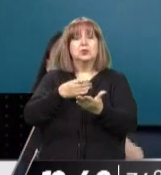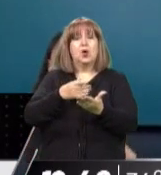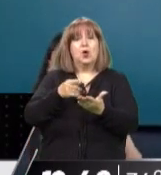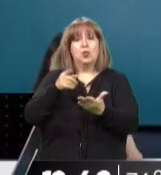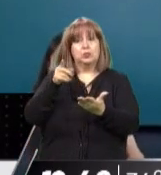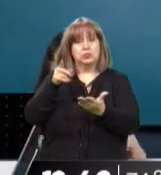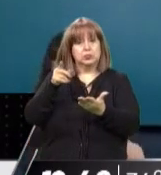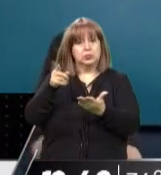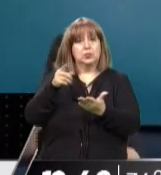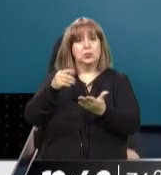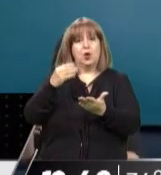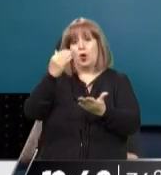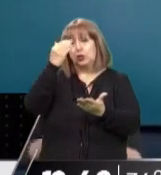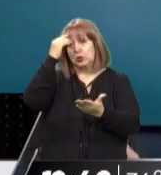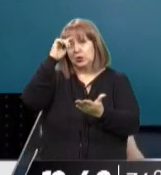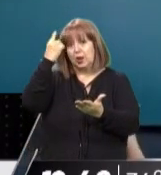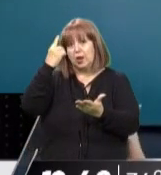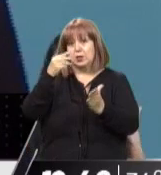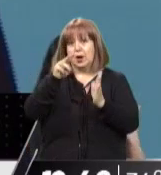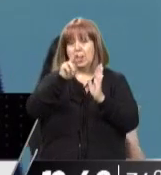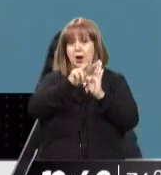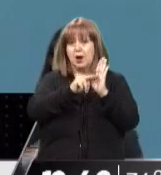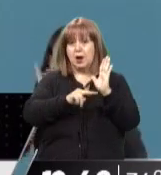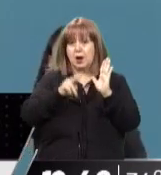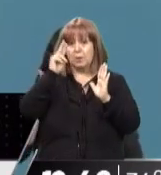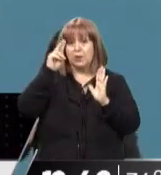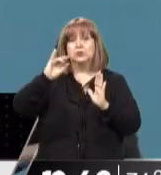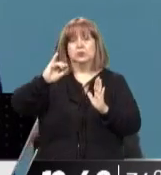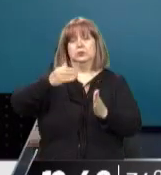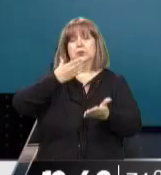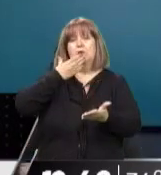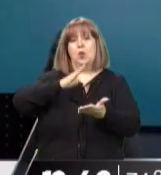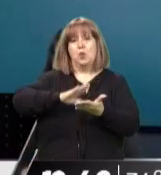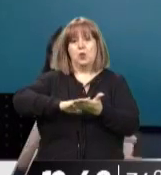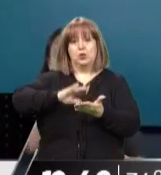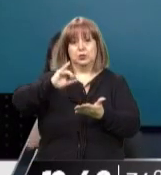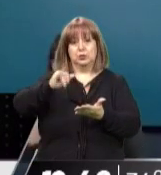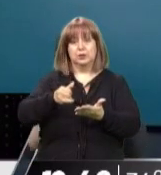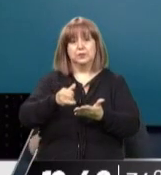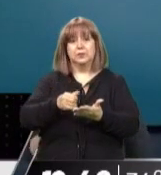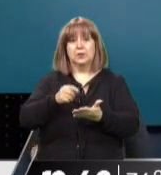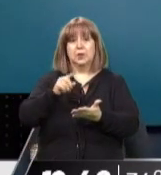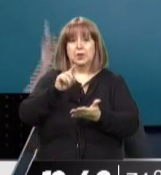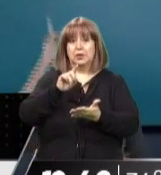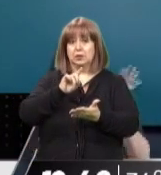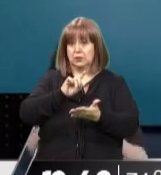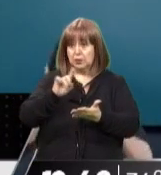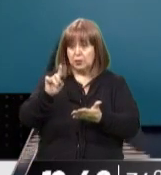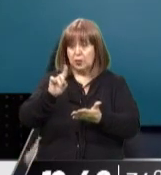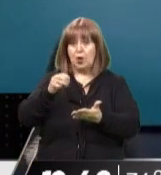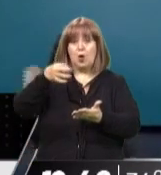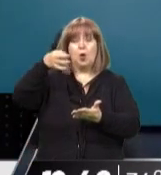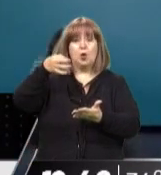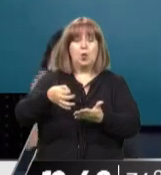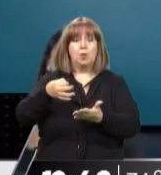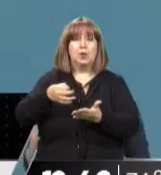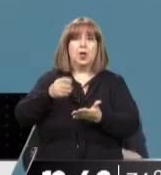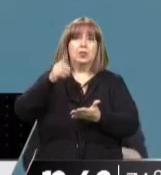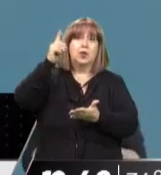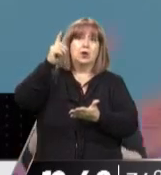de vos dependa, la Constitución de la Nación Argentina. Sí, juro. Si así no lo hiciereis, Dios y la Nación nos lo